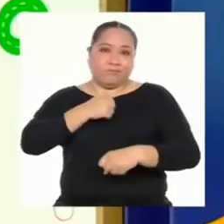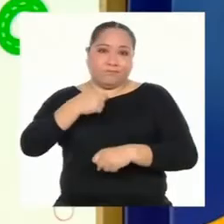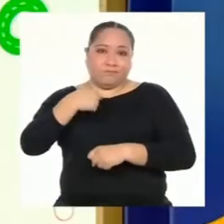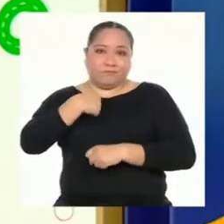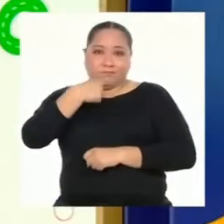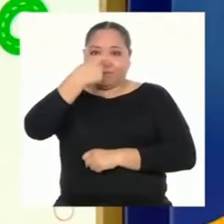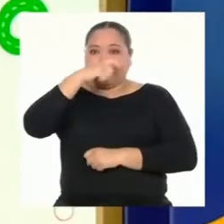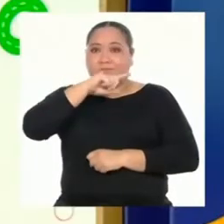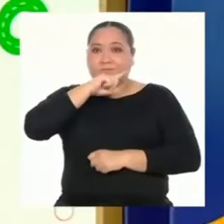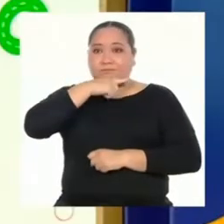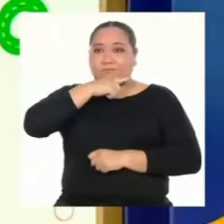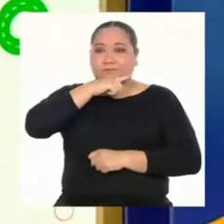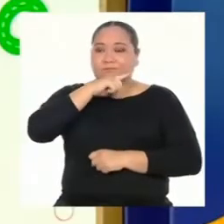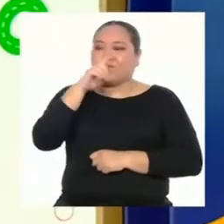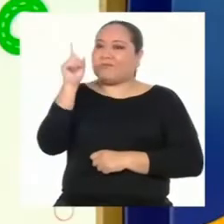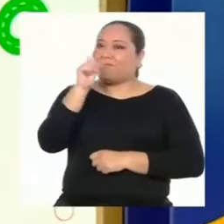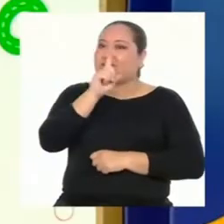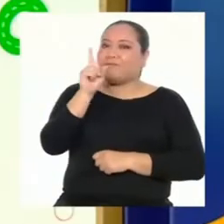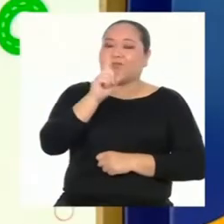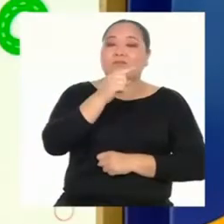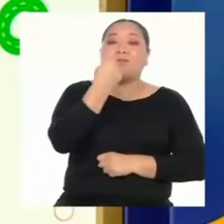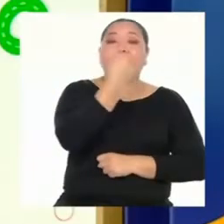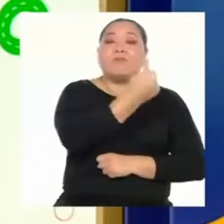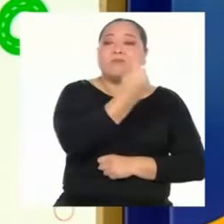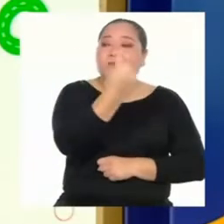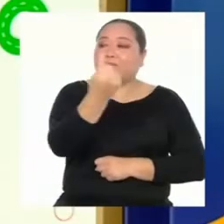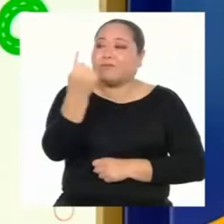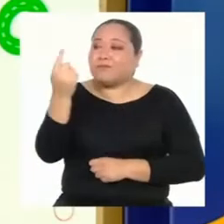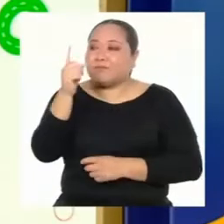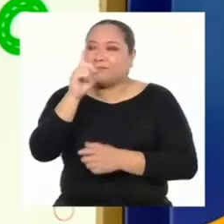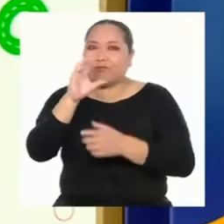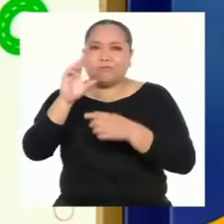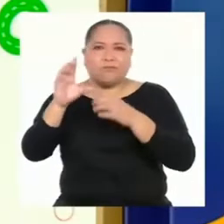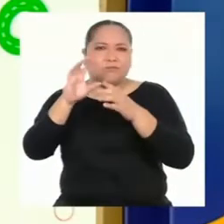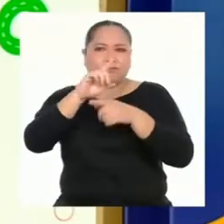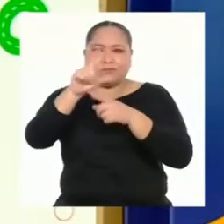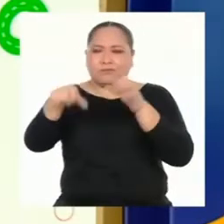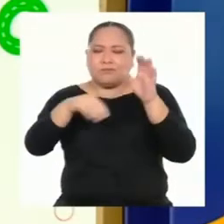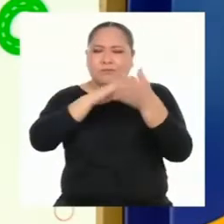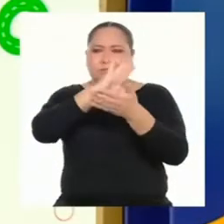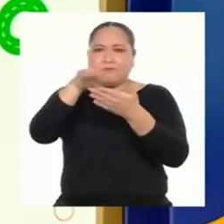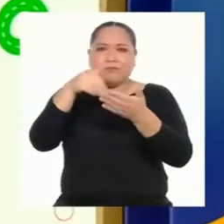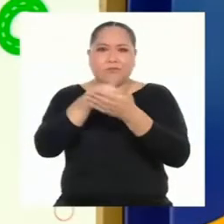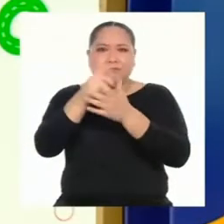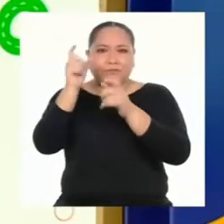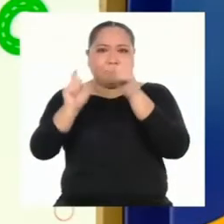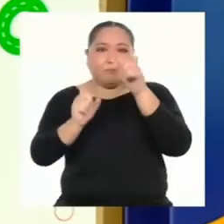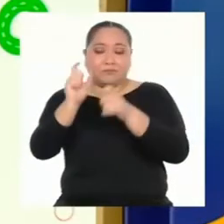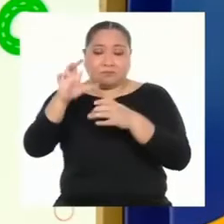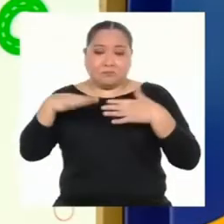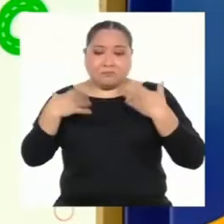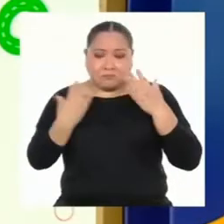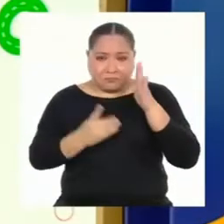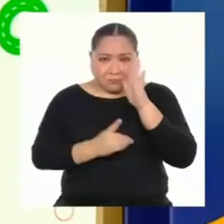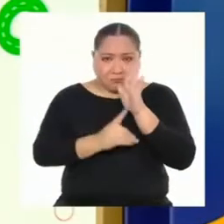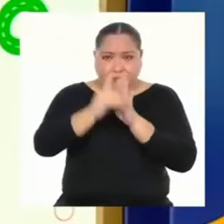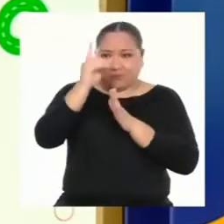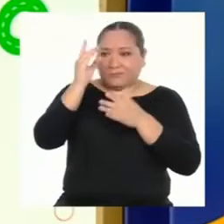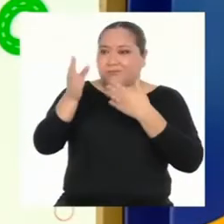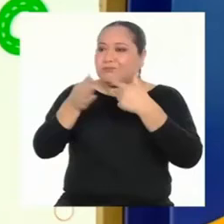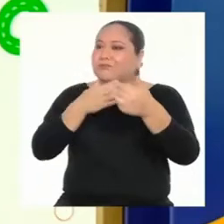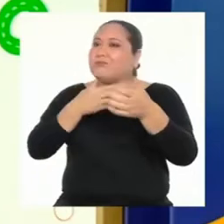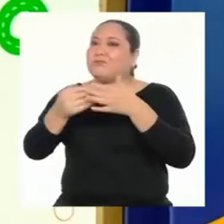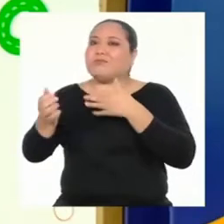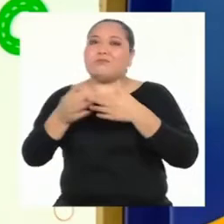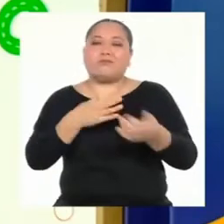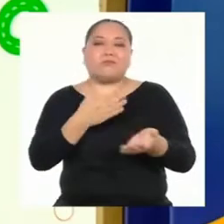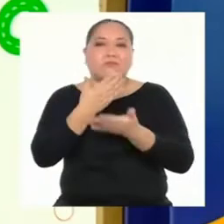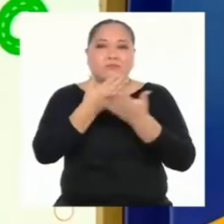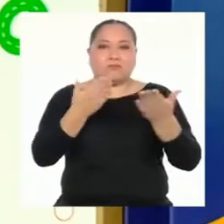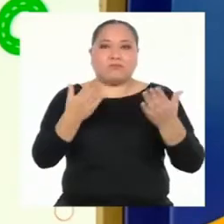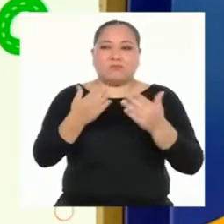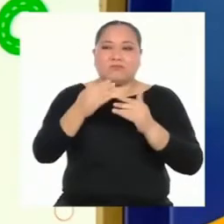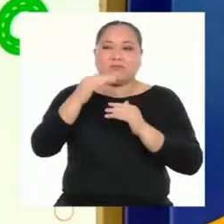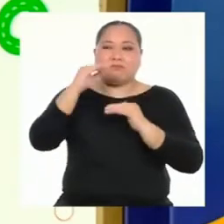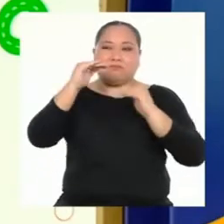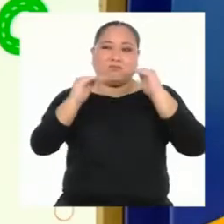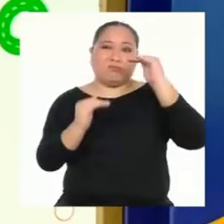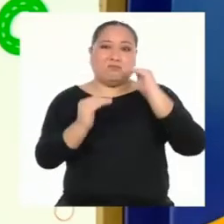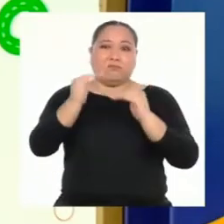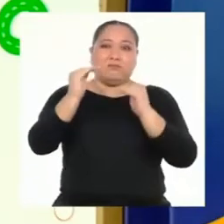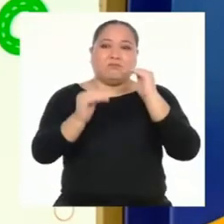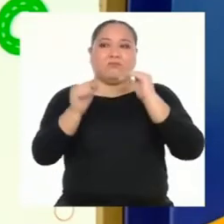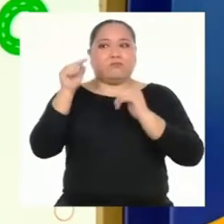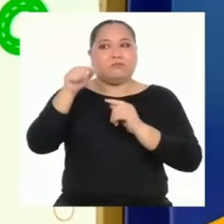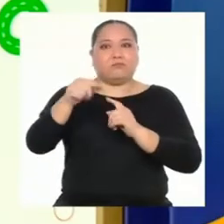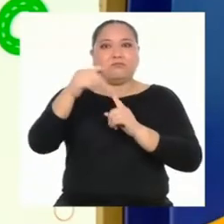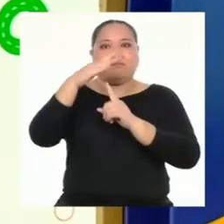Cada quien debe desarrollarse con libertad en lo que más le guste. Hacer diferencias de cualquier tipo es discriminación, y